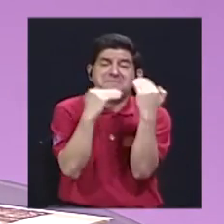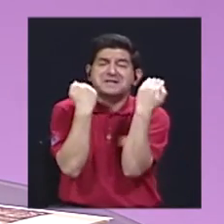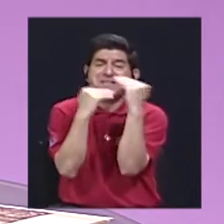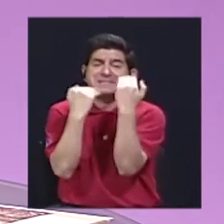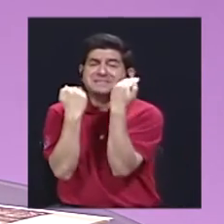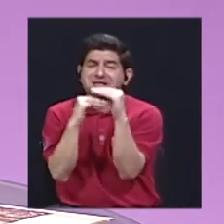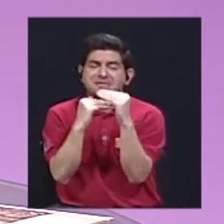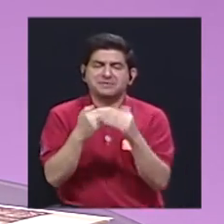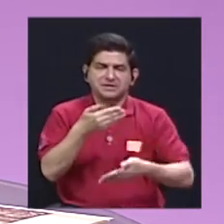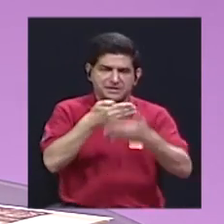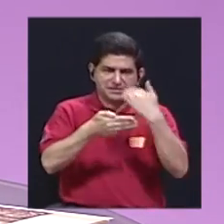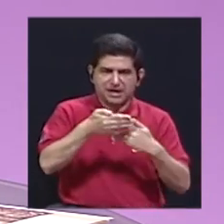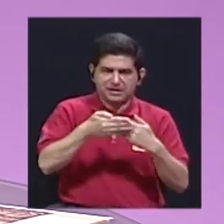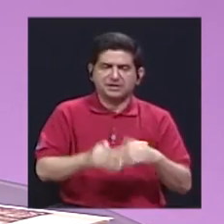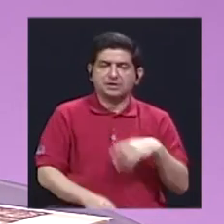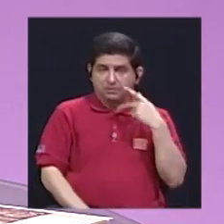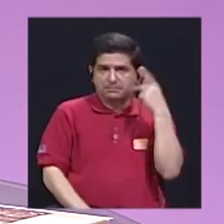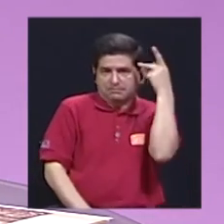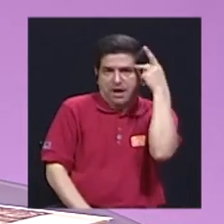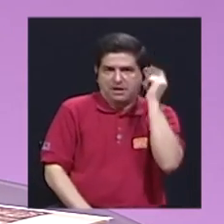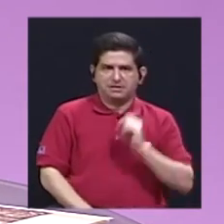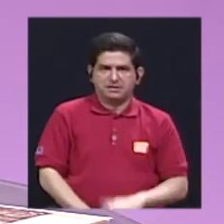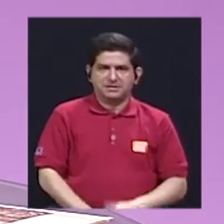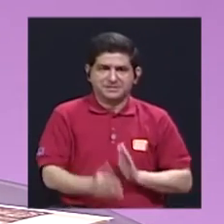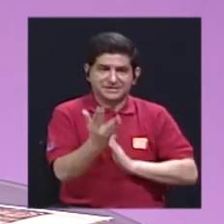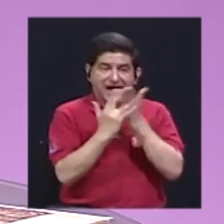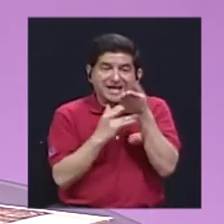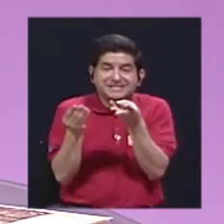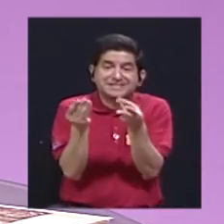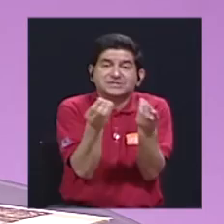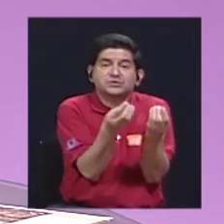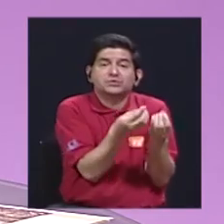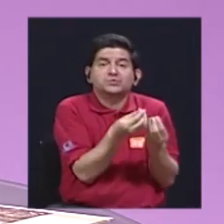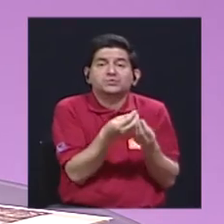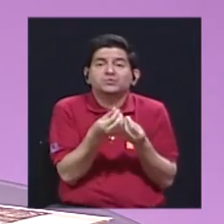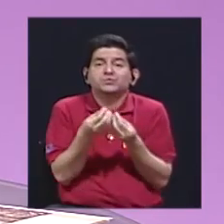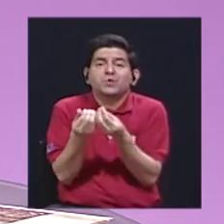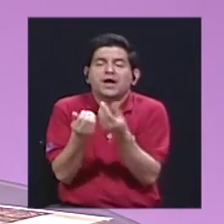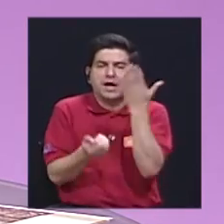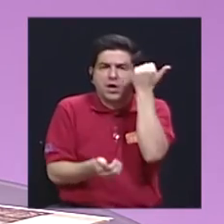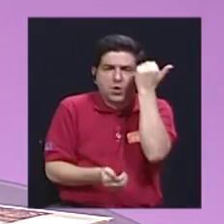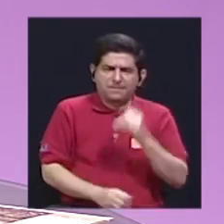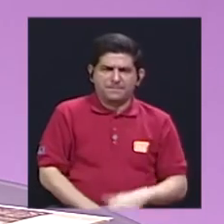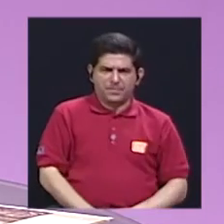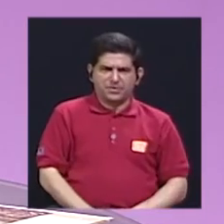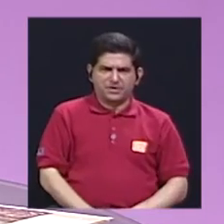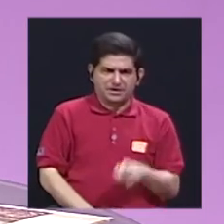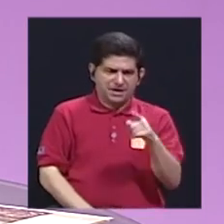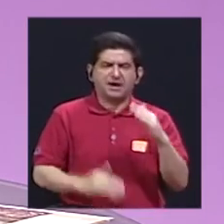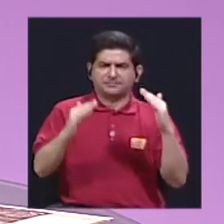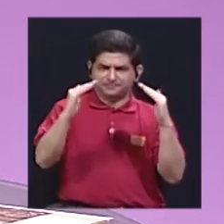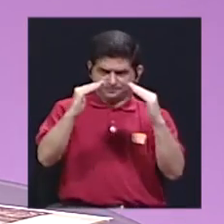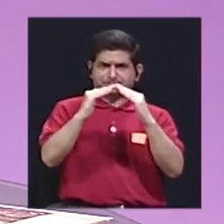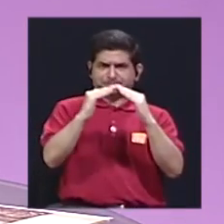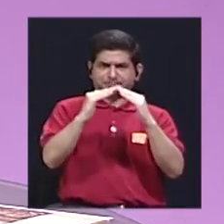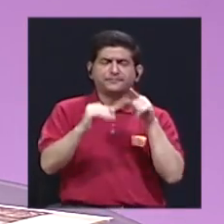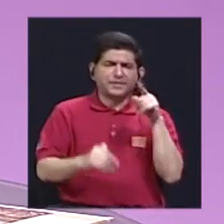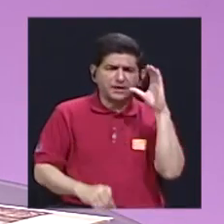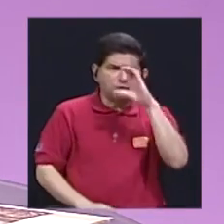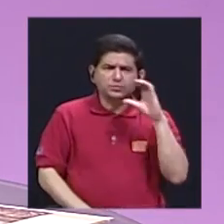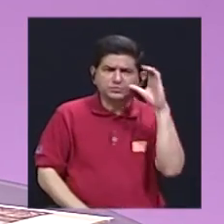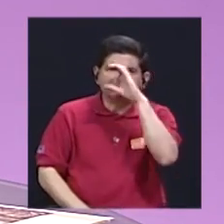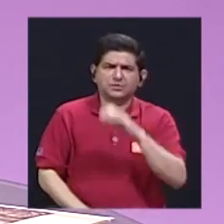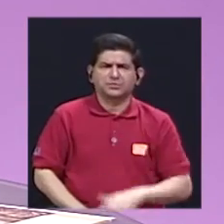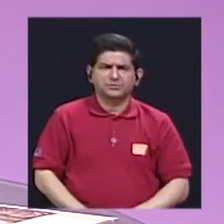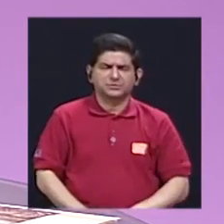que en sus padres es el acceso al suelo porque porque en medio de la vivienda vos buscas